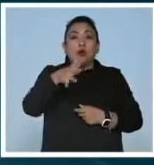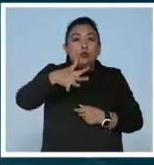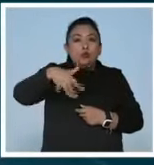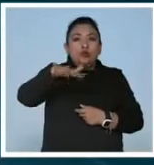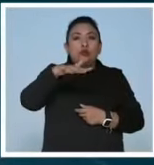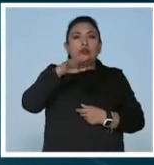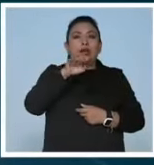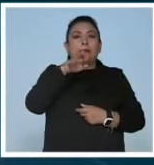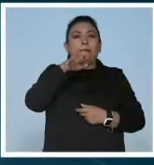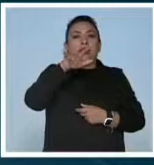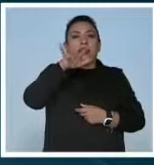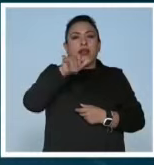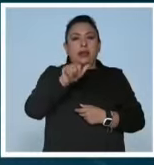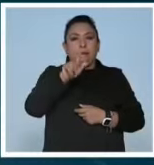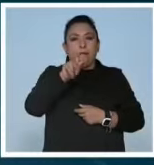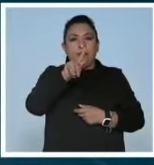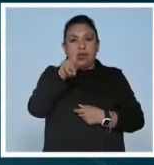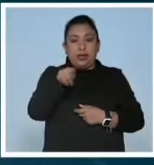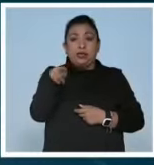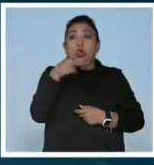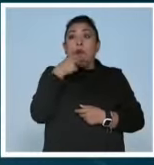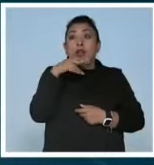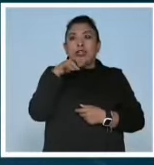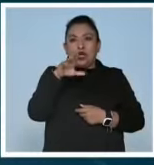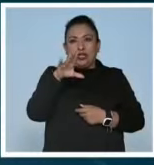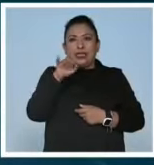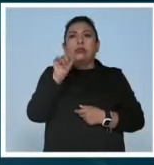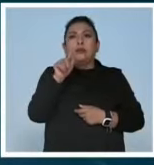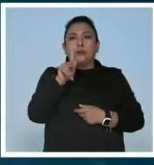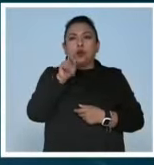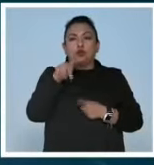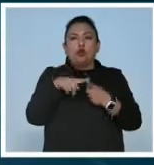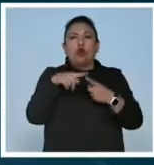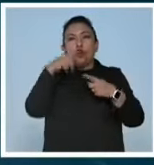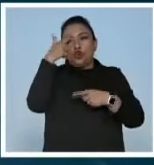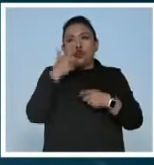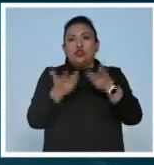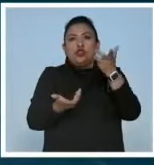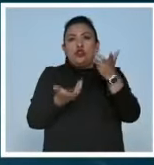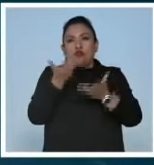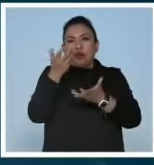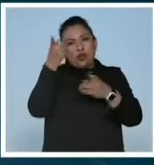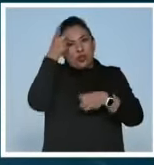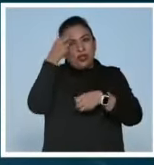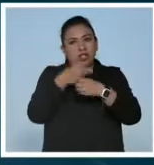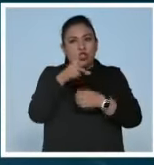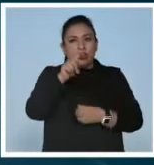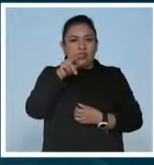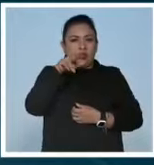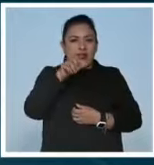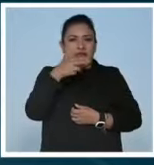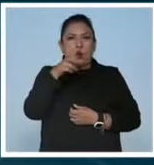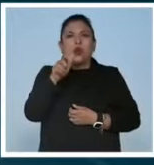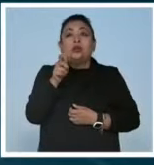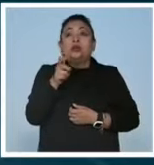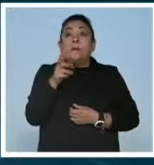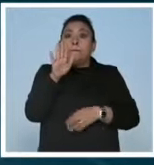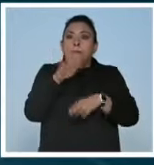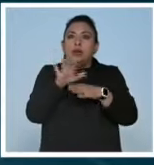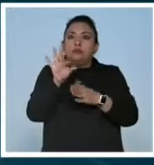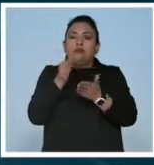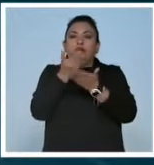de Emilia Pérez. Nicolás Celis también es productor de Noche de Fuego, dirigida por la cineasta Tatiana Hueso, el filme más nominado